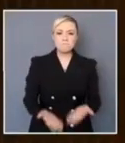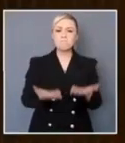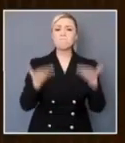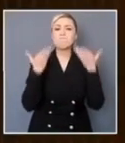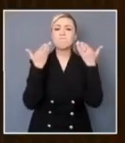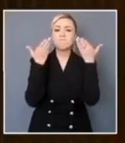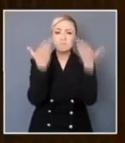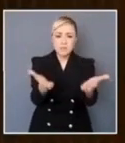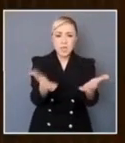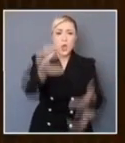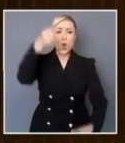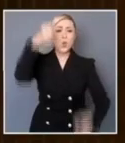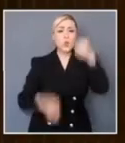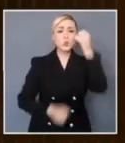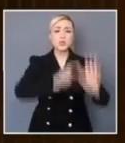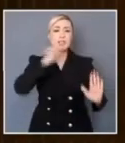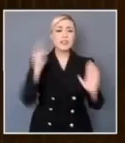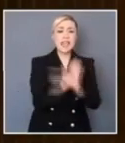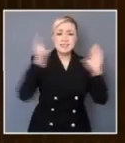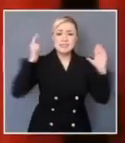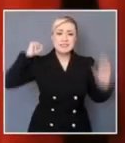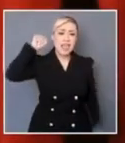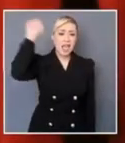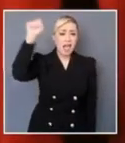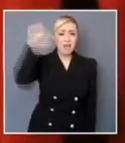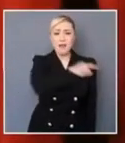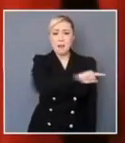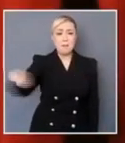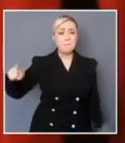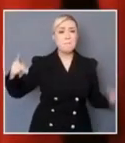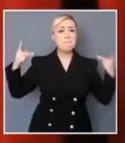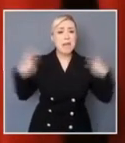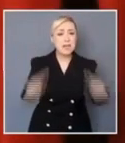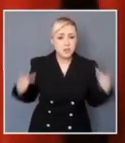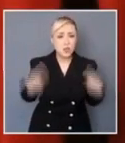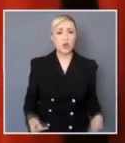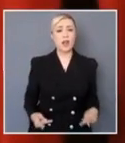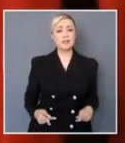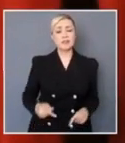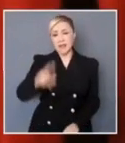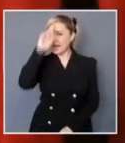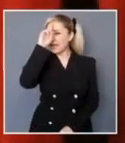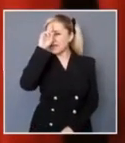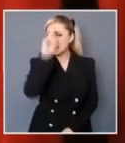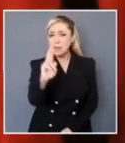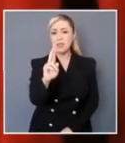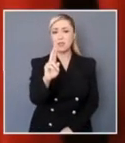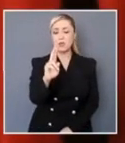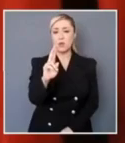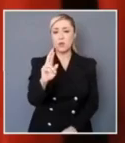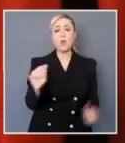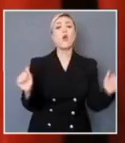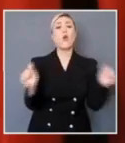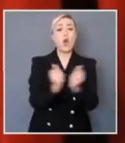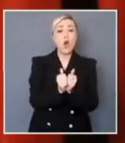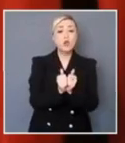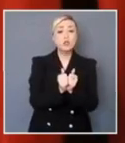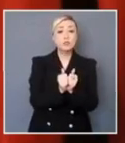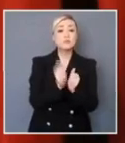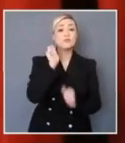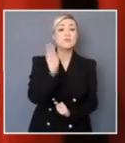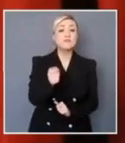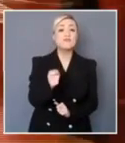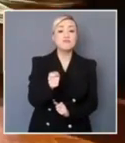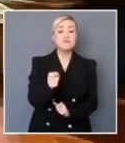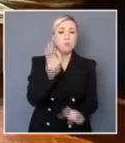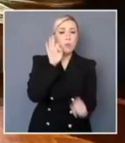a la justicia, viendo por la dignidad humana a través de la promoción,